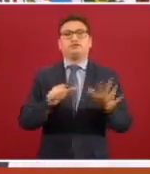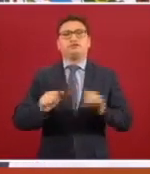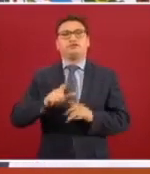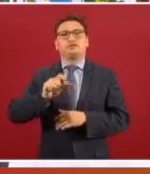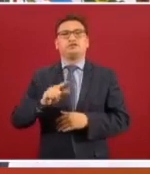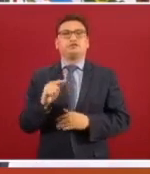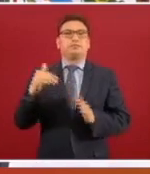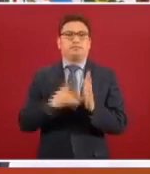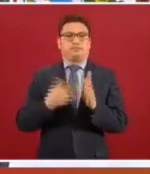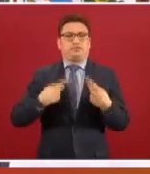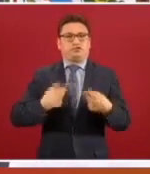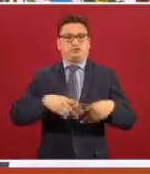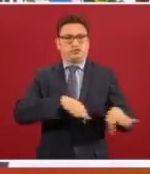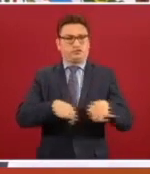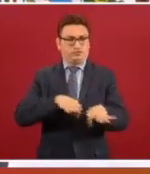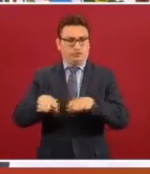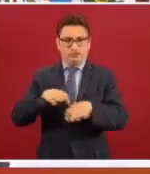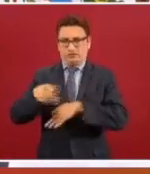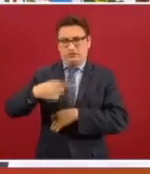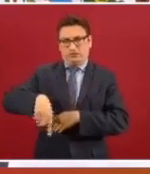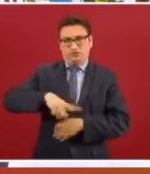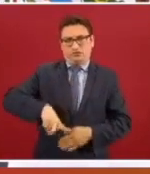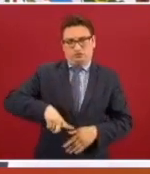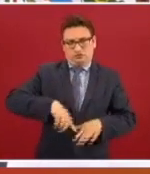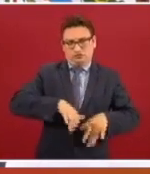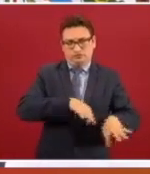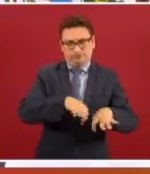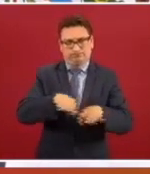670,000 trabajadores al servicio del Estado.